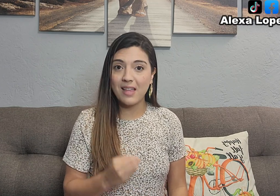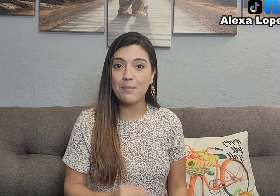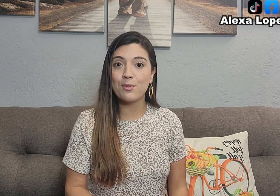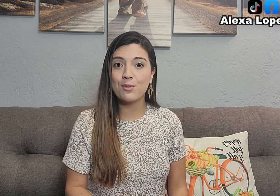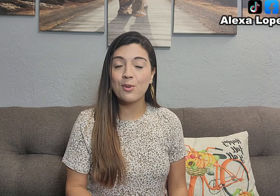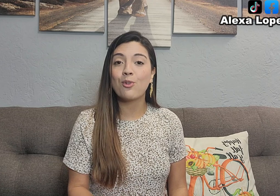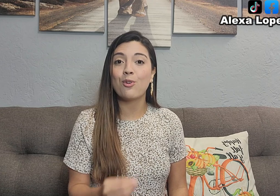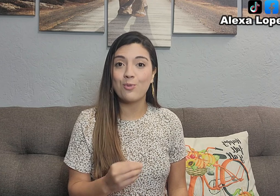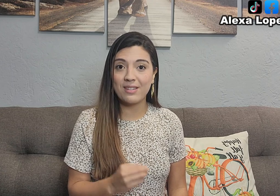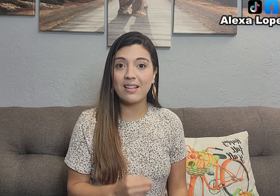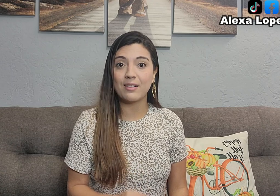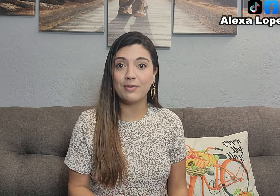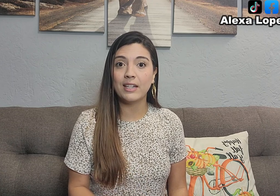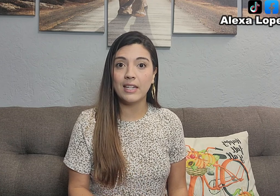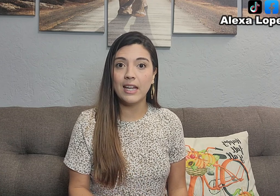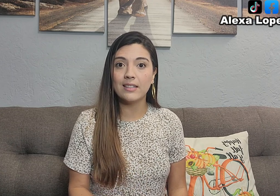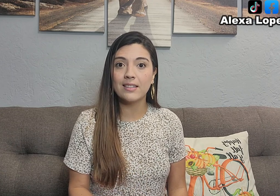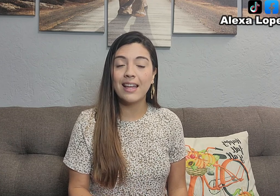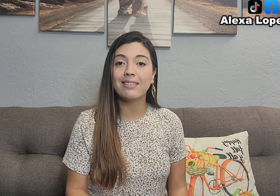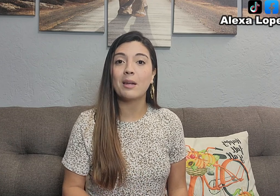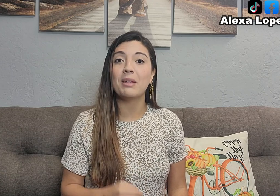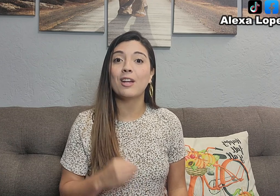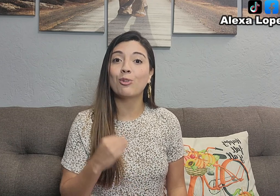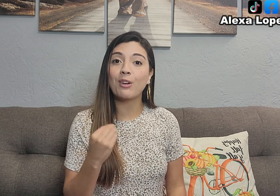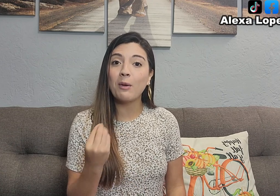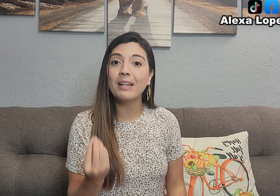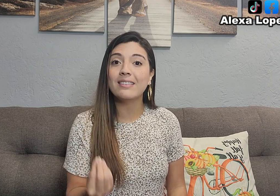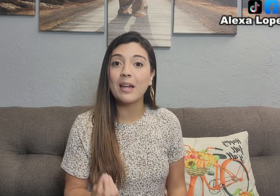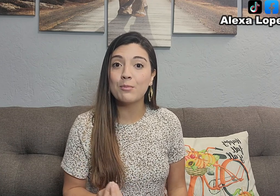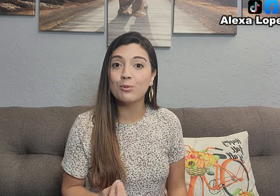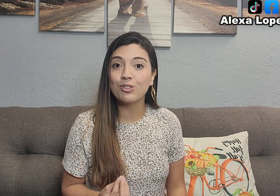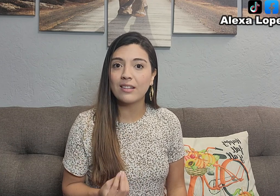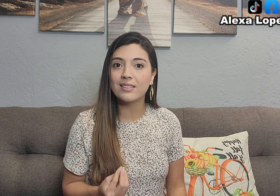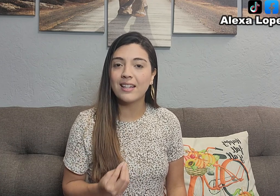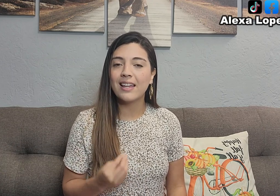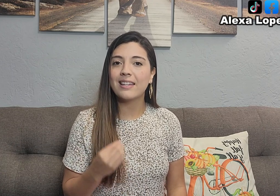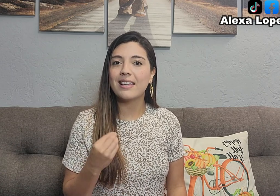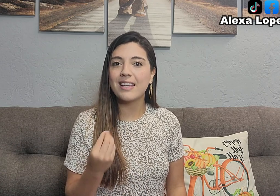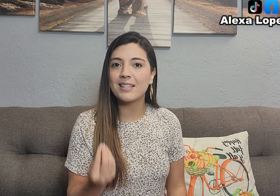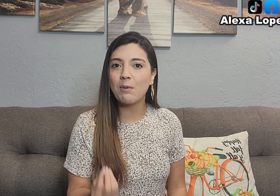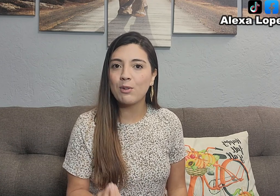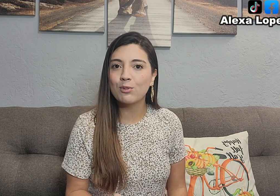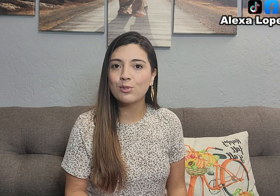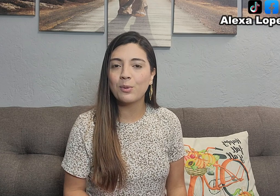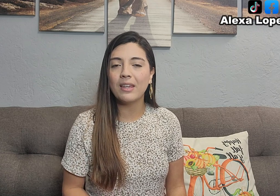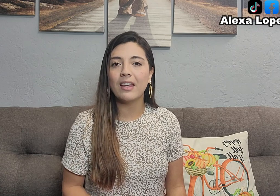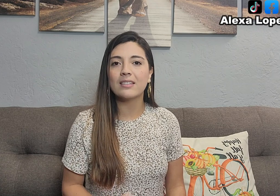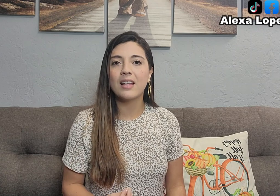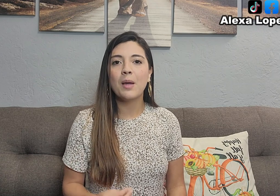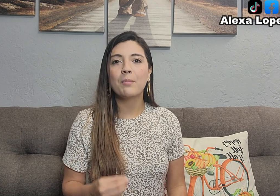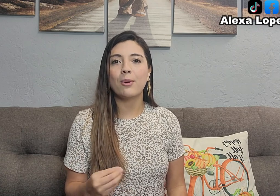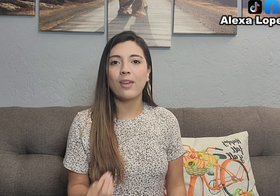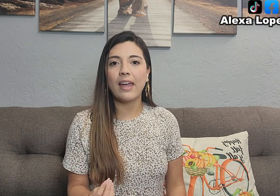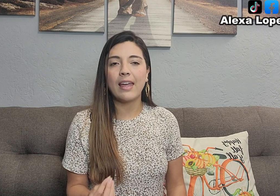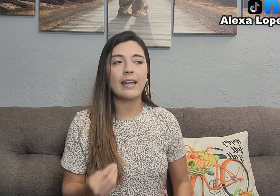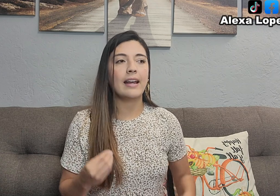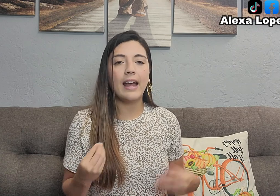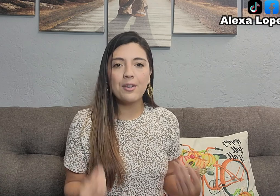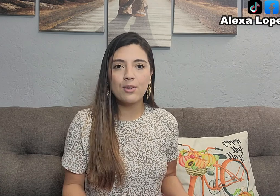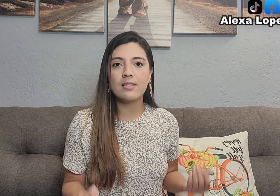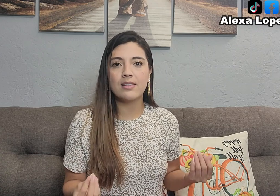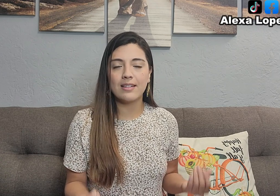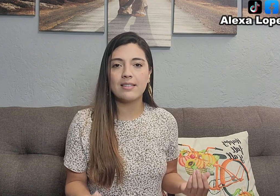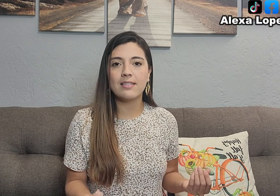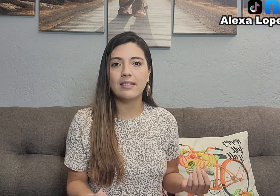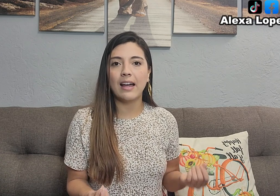aquí estamos con nuestras refinerías, terminando de rehabilitar muchas que ya estaban construidas. ¿Por qué?